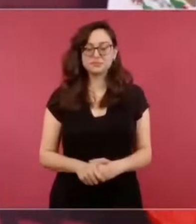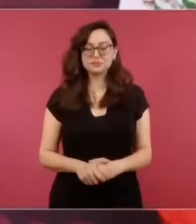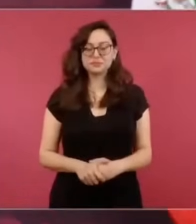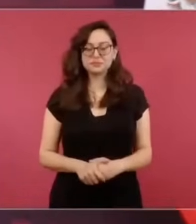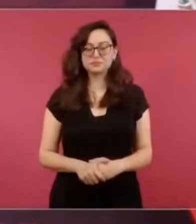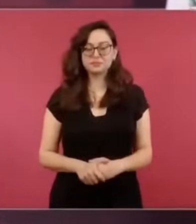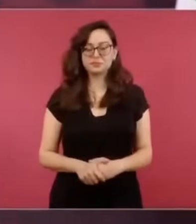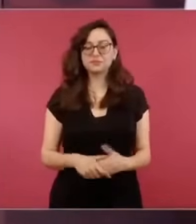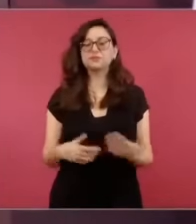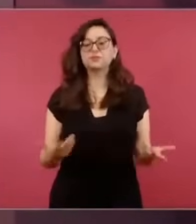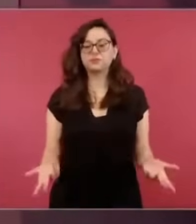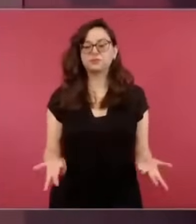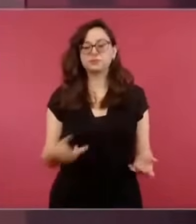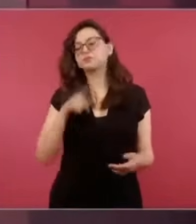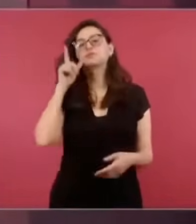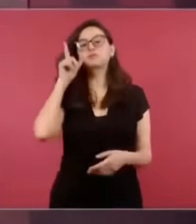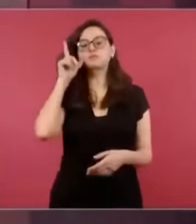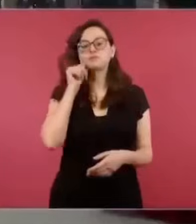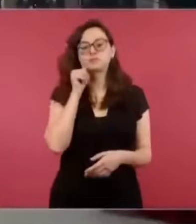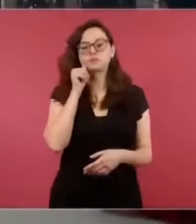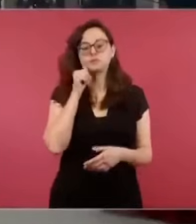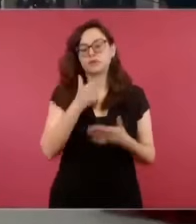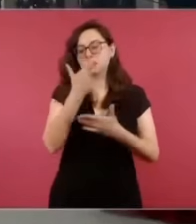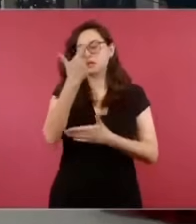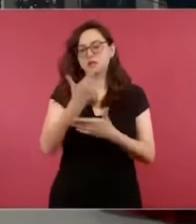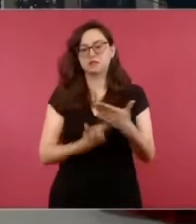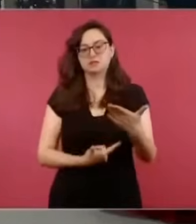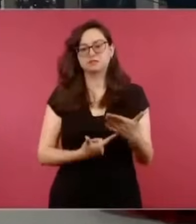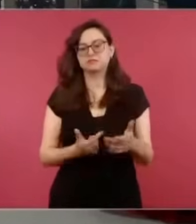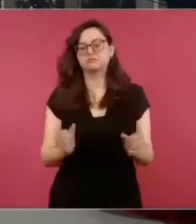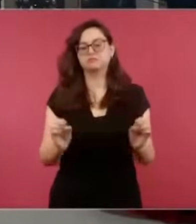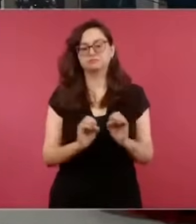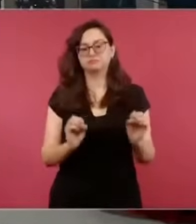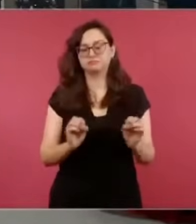Y ya, mañana no hay lista, sin lista.